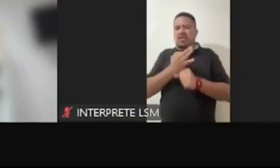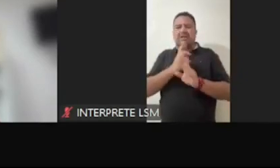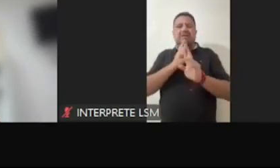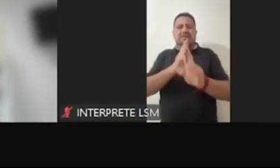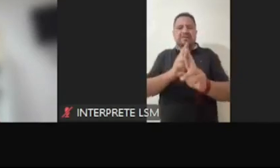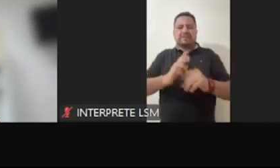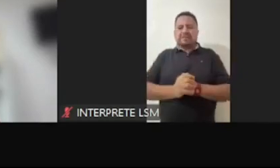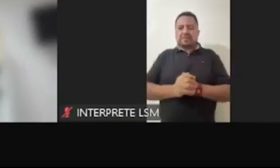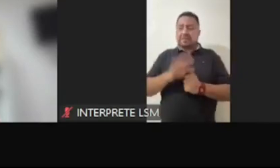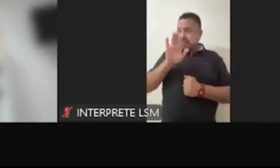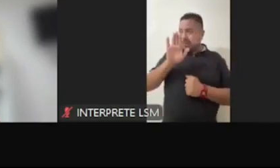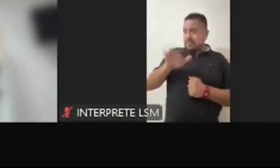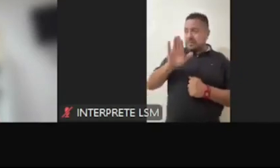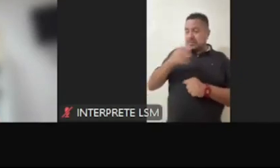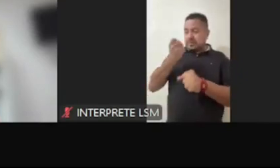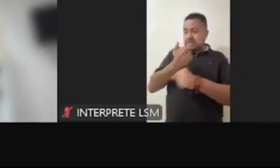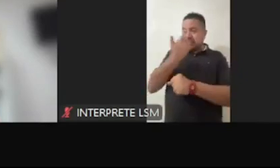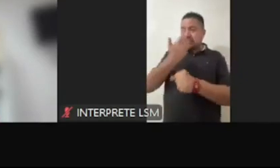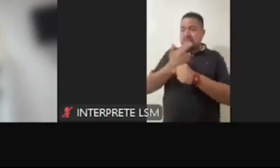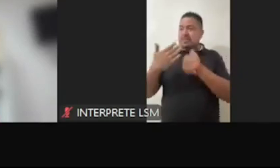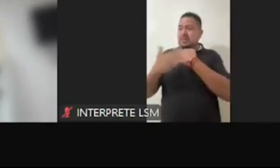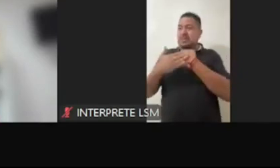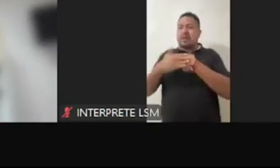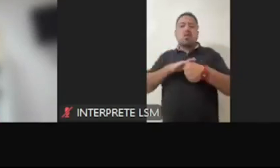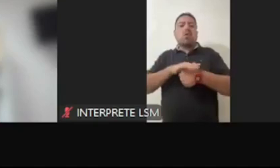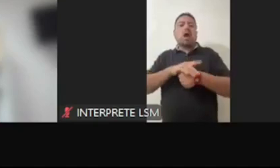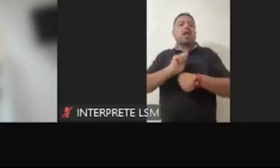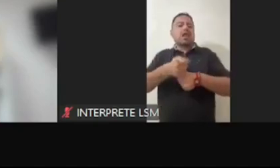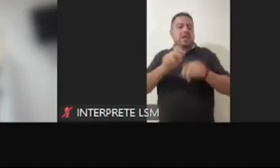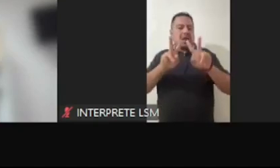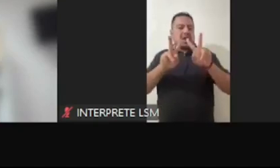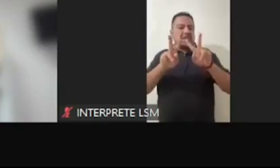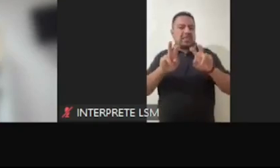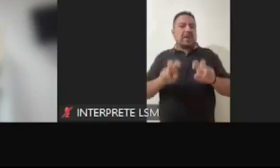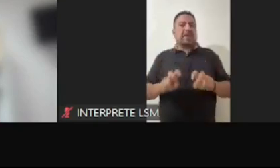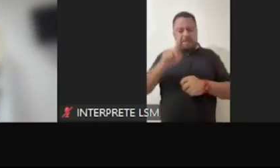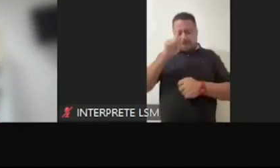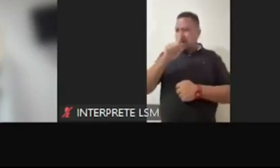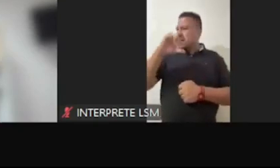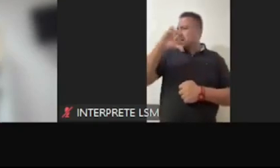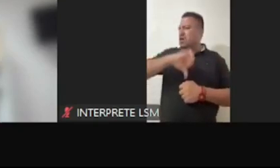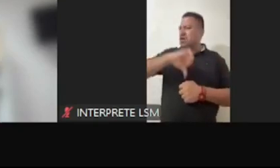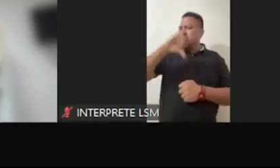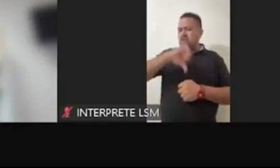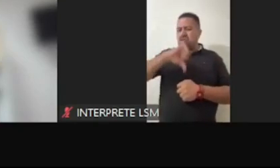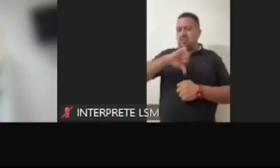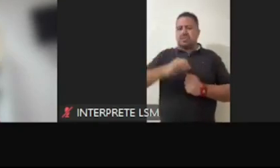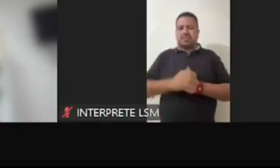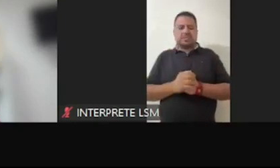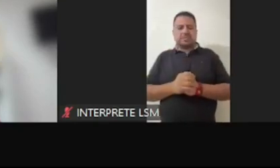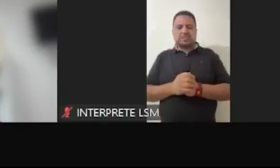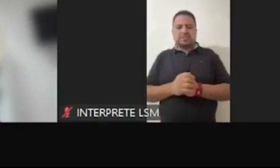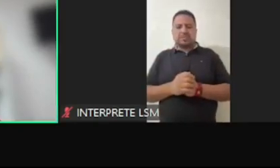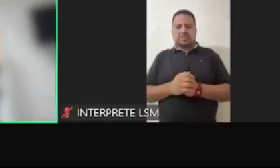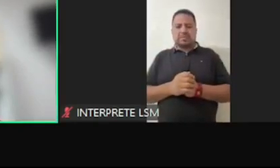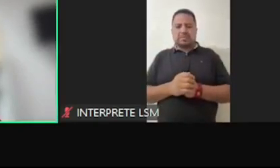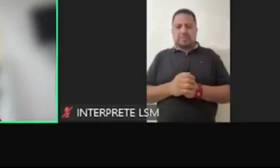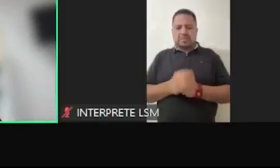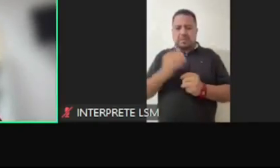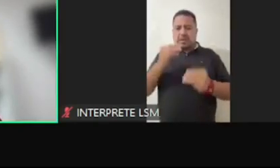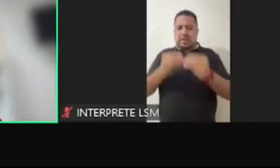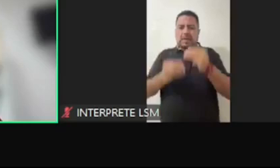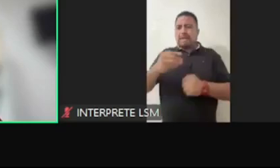le solicito secretaria nos informe Cuáles son los asuntos listados para su resolución magistrada